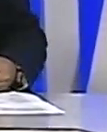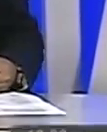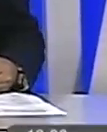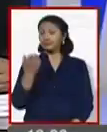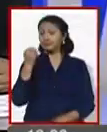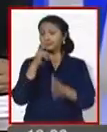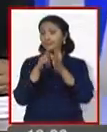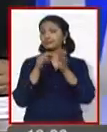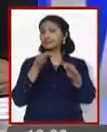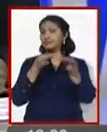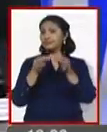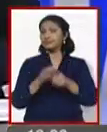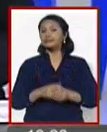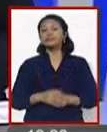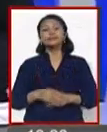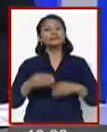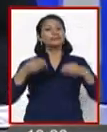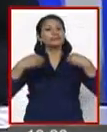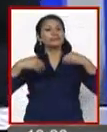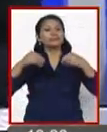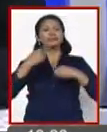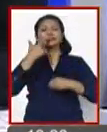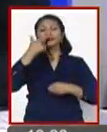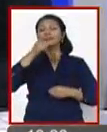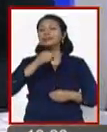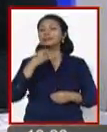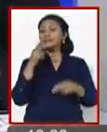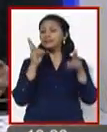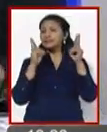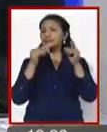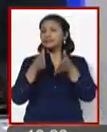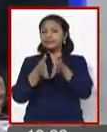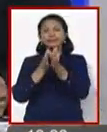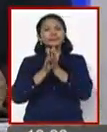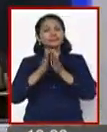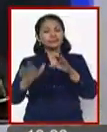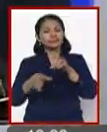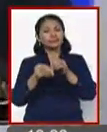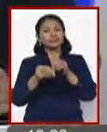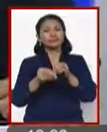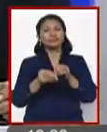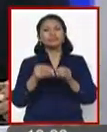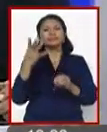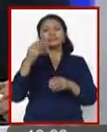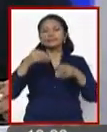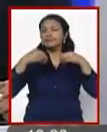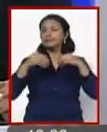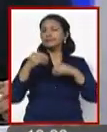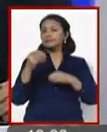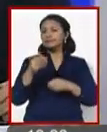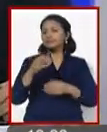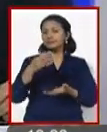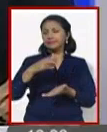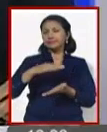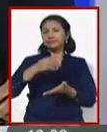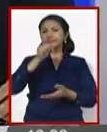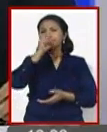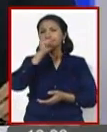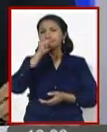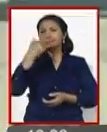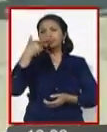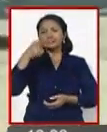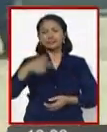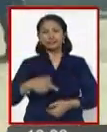Y sobre esas imágenes les decimos que los distribuidores de gas se declaran en emergencia. Están pidiendo incremento en su comisión por la venta de garrafa de gas.